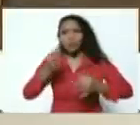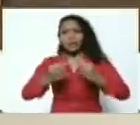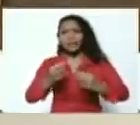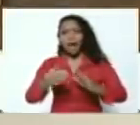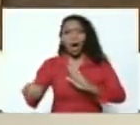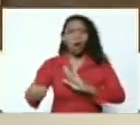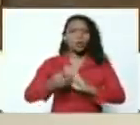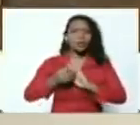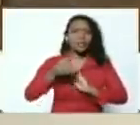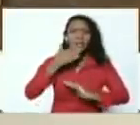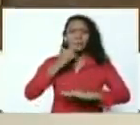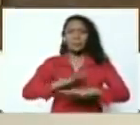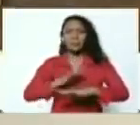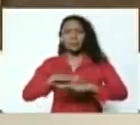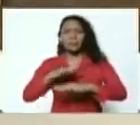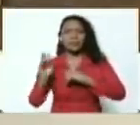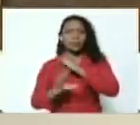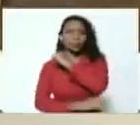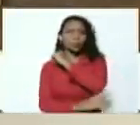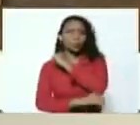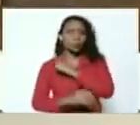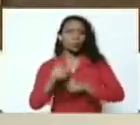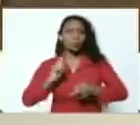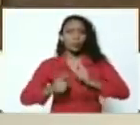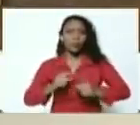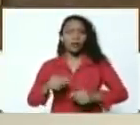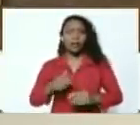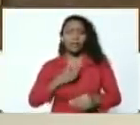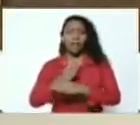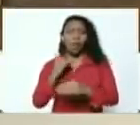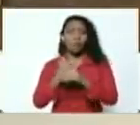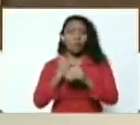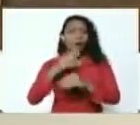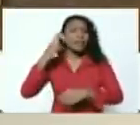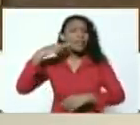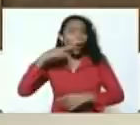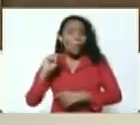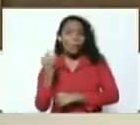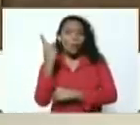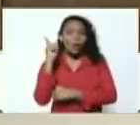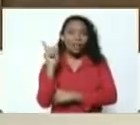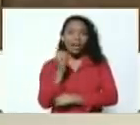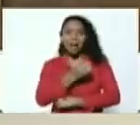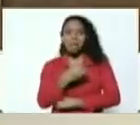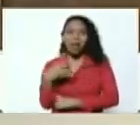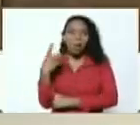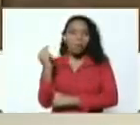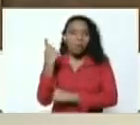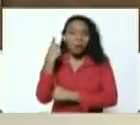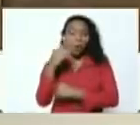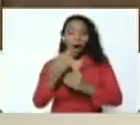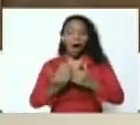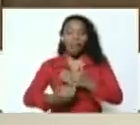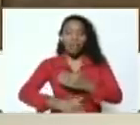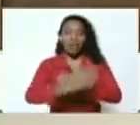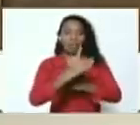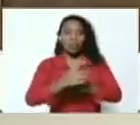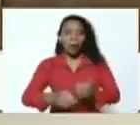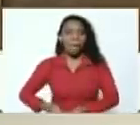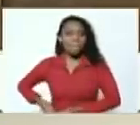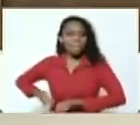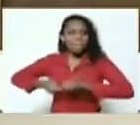delito. Va como el negro primero, este es el blanco primero, va adelante con su